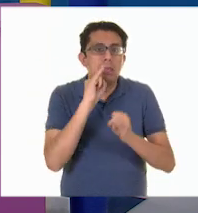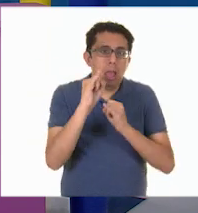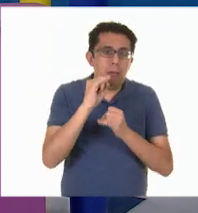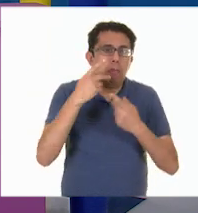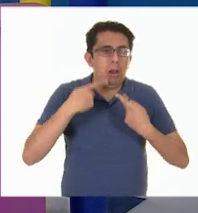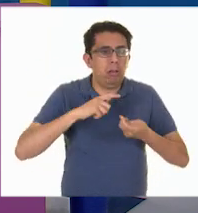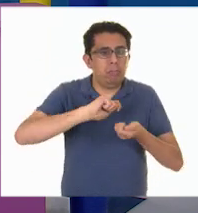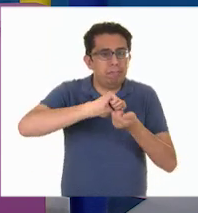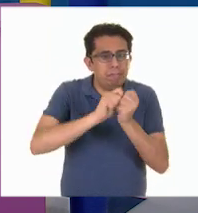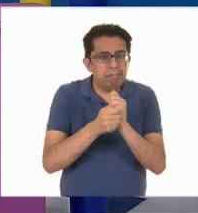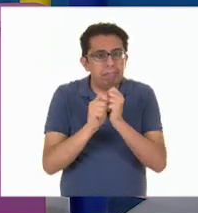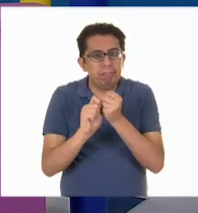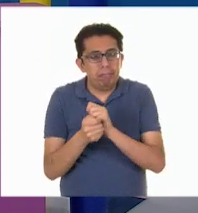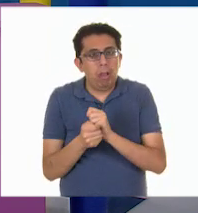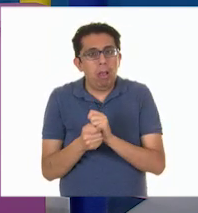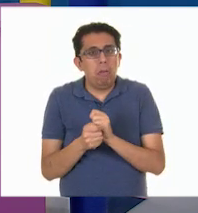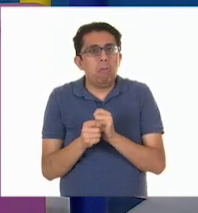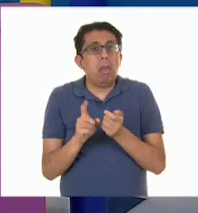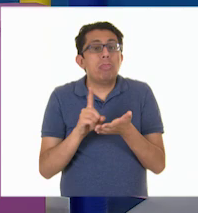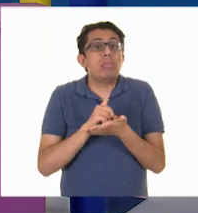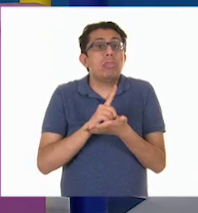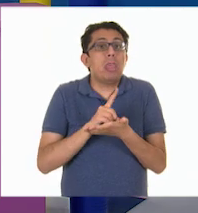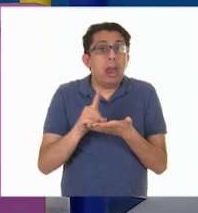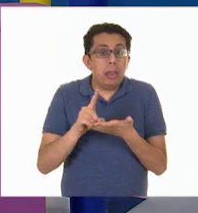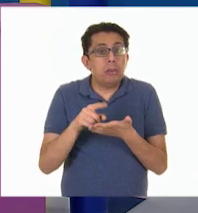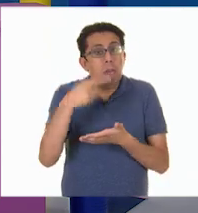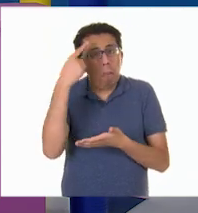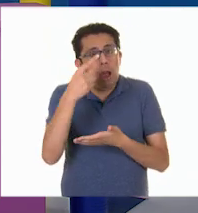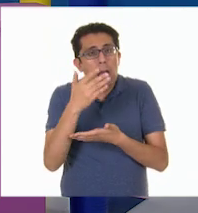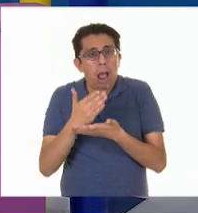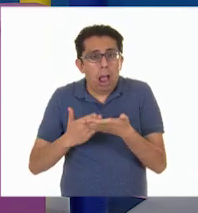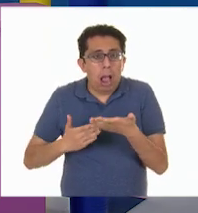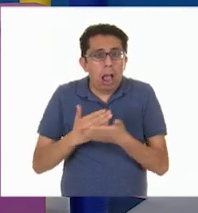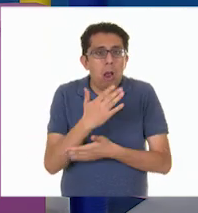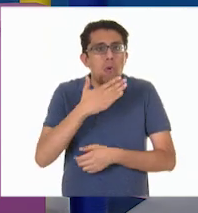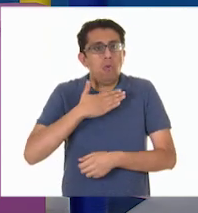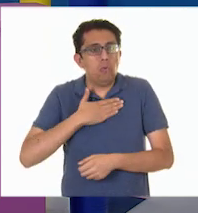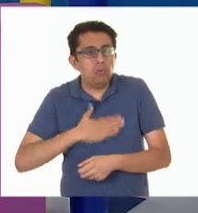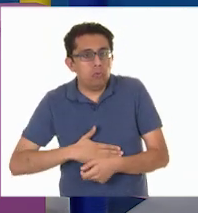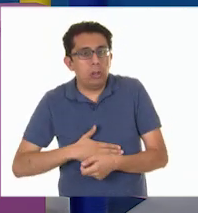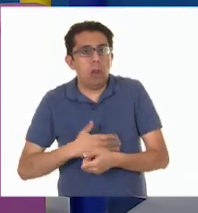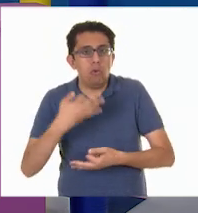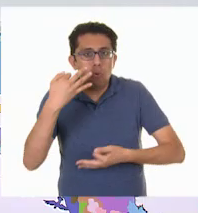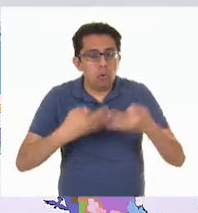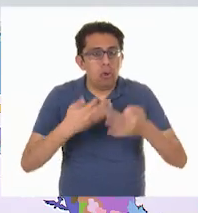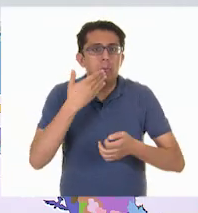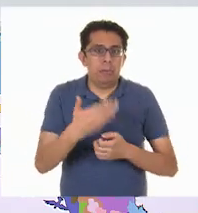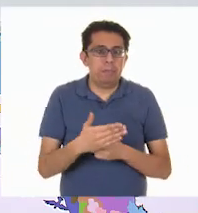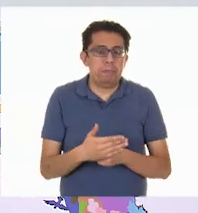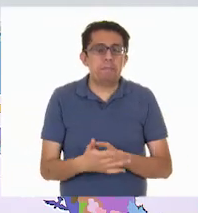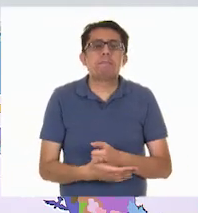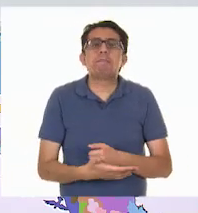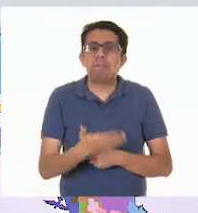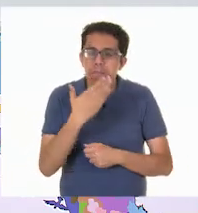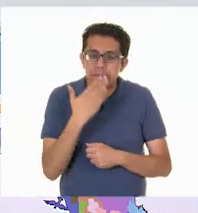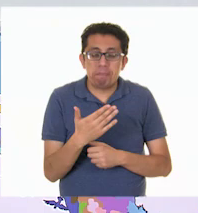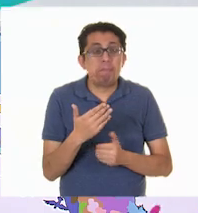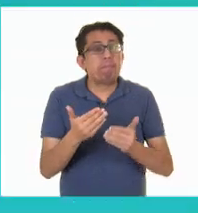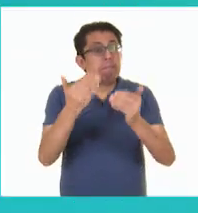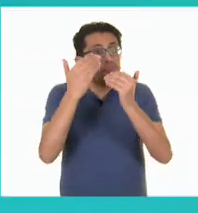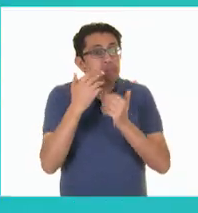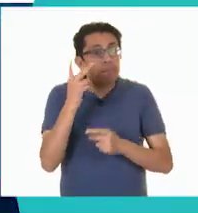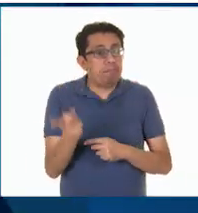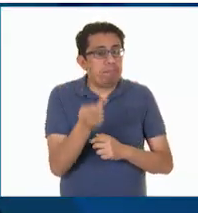como podrían ser el derecho al acceso a la justicia, entre otros, y así. Así es, muy bien. La siguiente